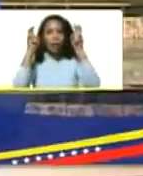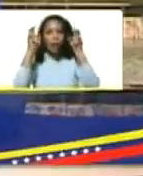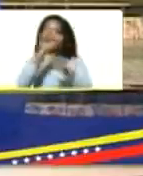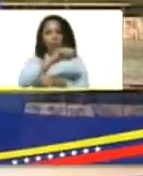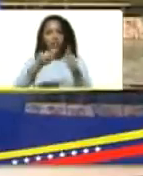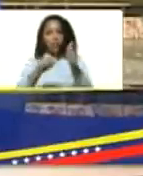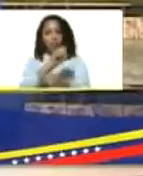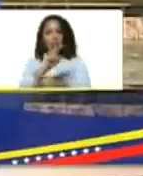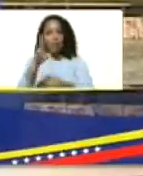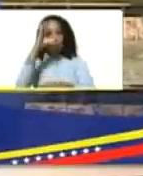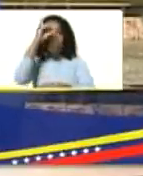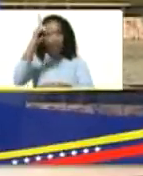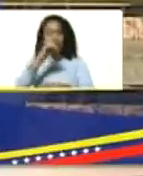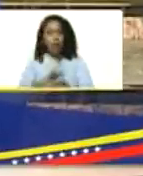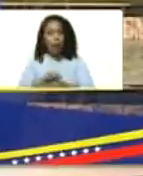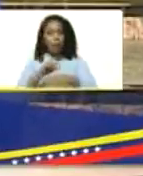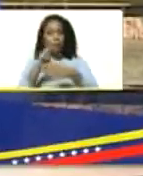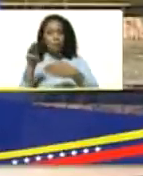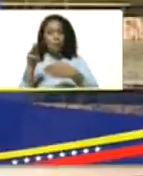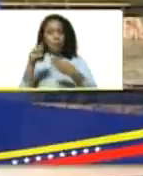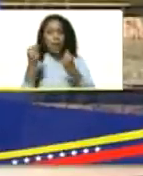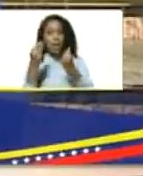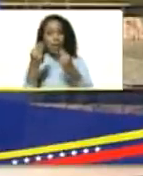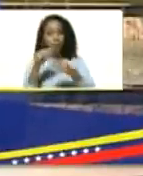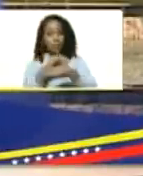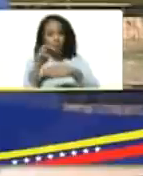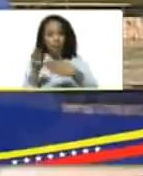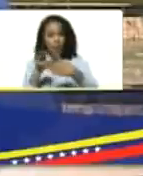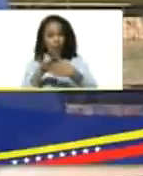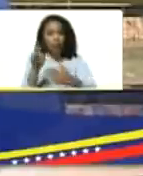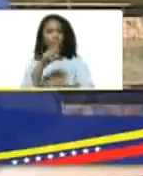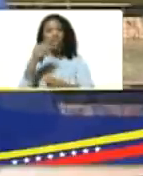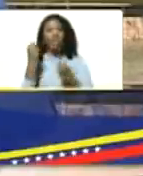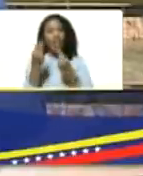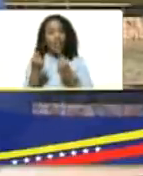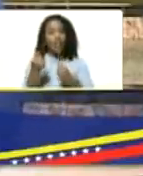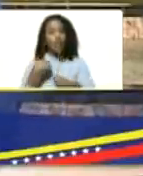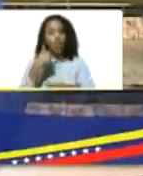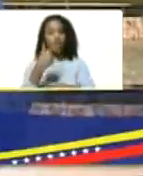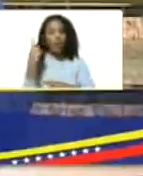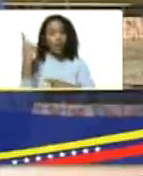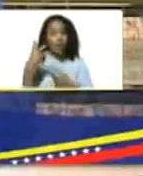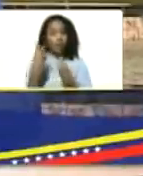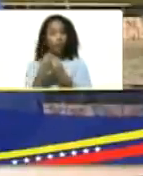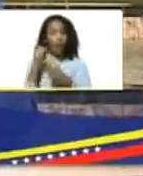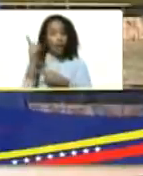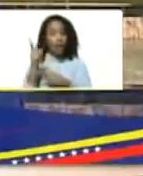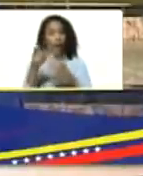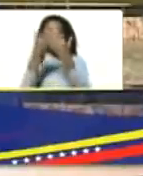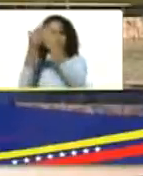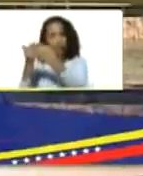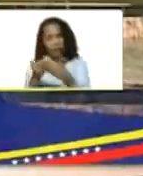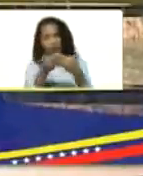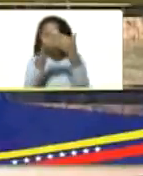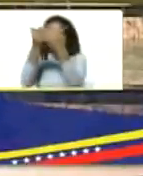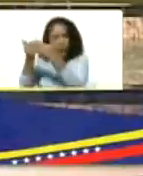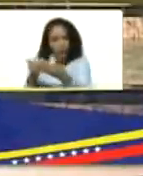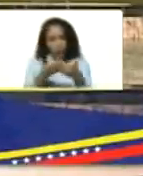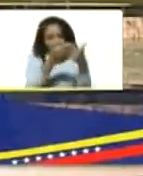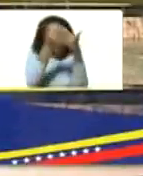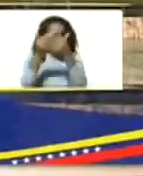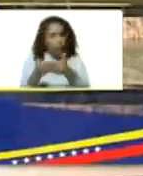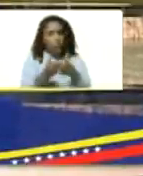vicepresidenta del cje rodríguez ministra de finanzas yo tengo que decirle una compañera muy estudiosa muy meticulosa muy